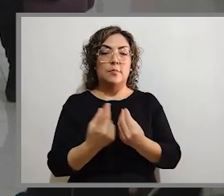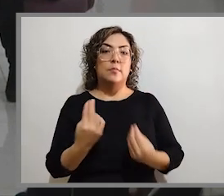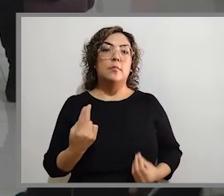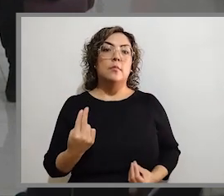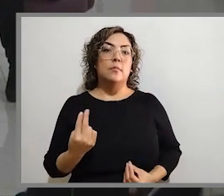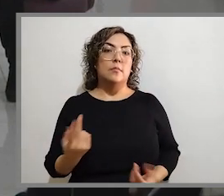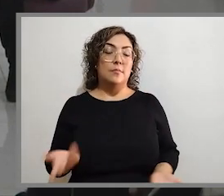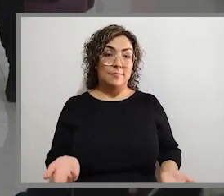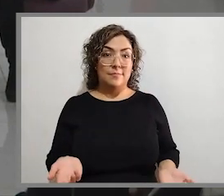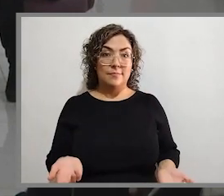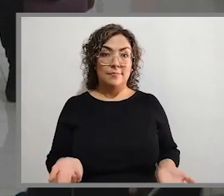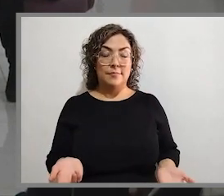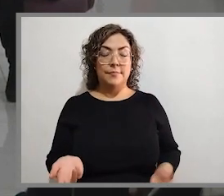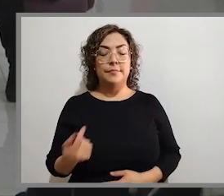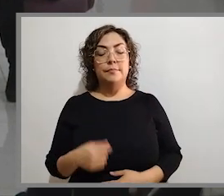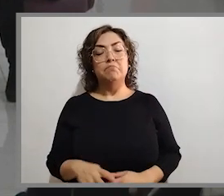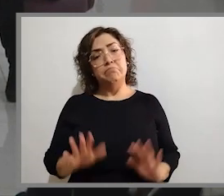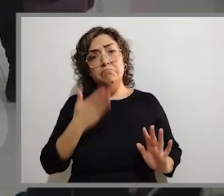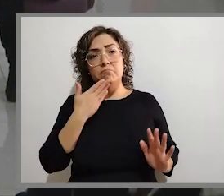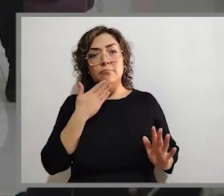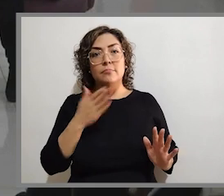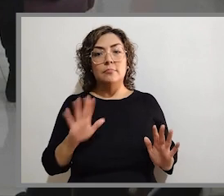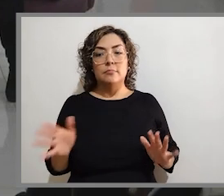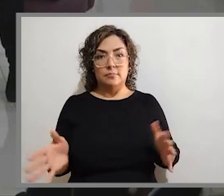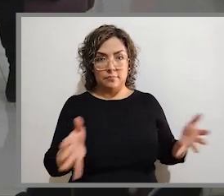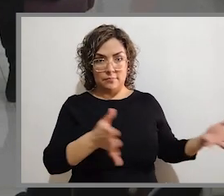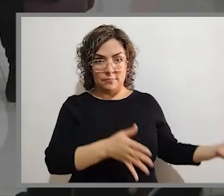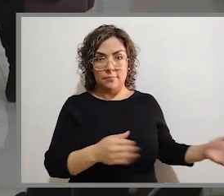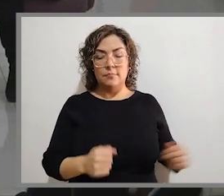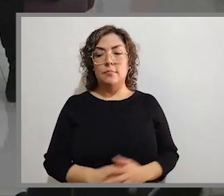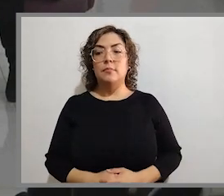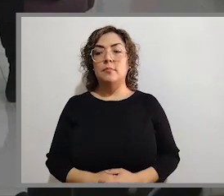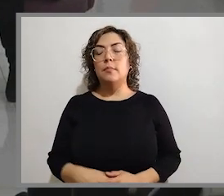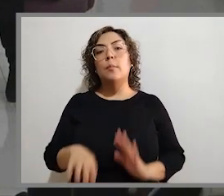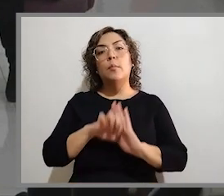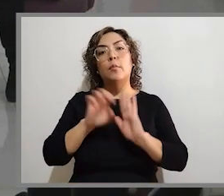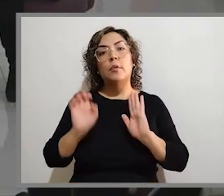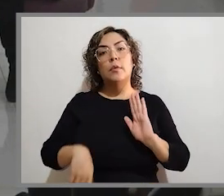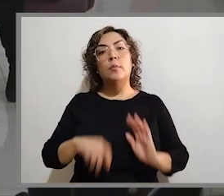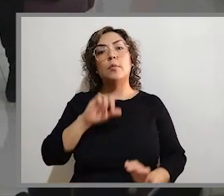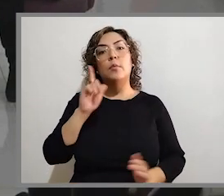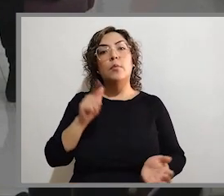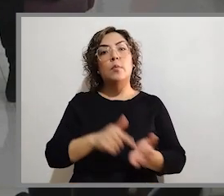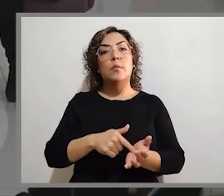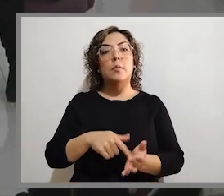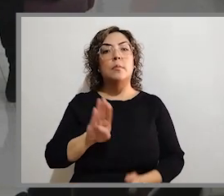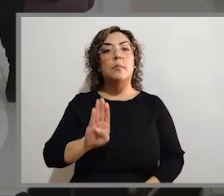las que en la mayoría, pues hay, por ejemplo, arriba en en Baja